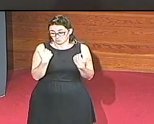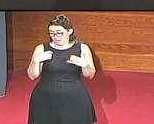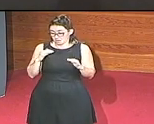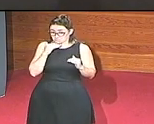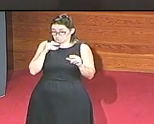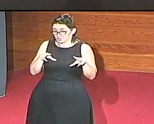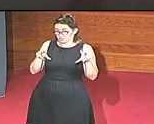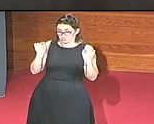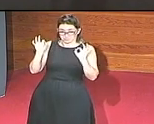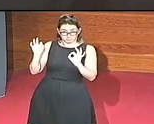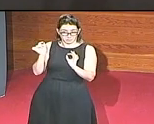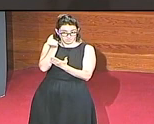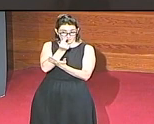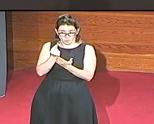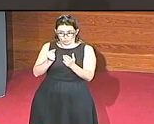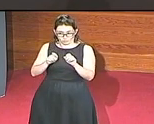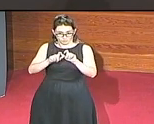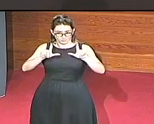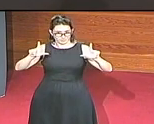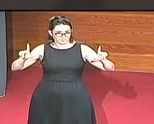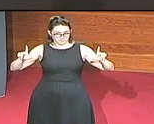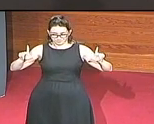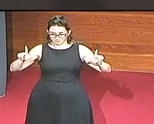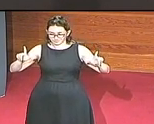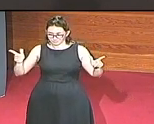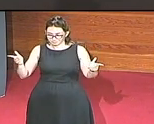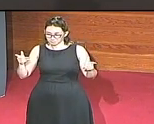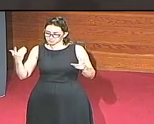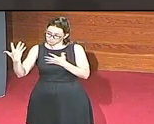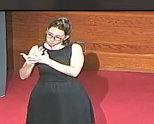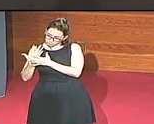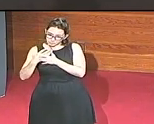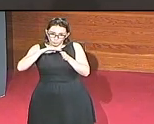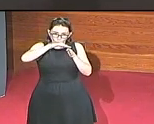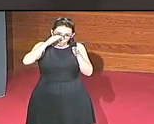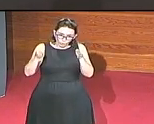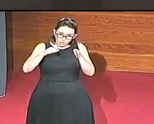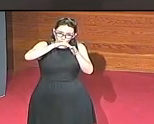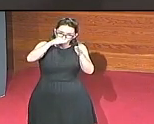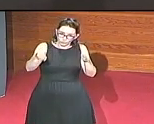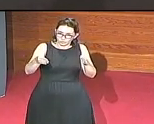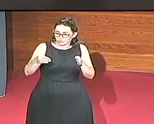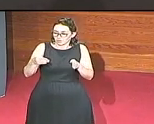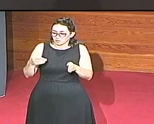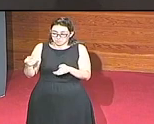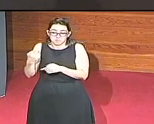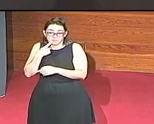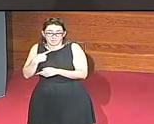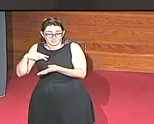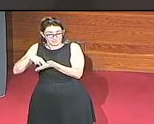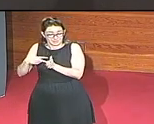hecho de cómo era eso con la plaza porticada que nos dijeron que había del cual sólo se sabía que había en